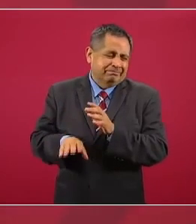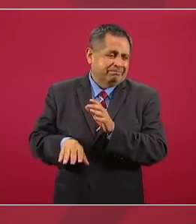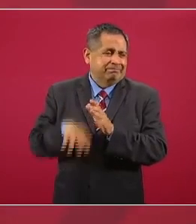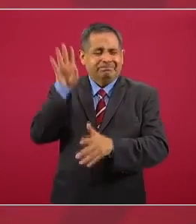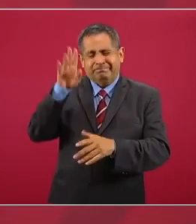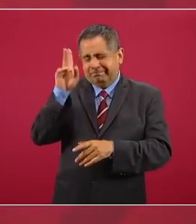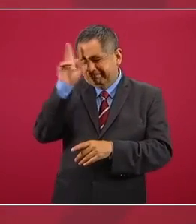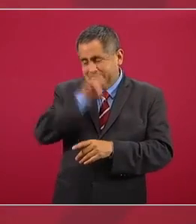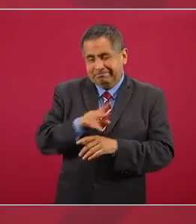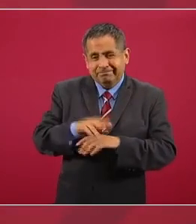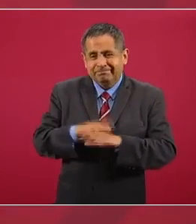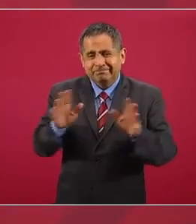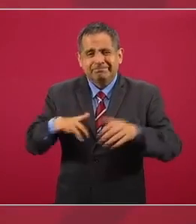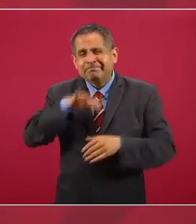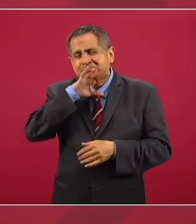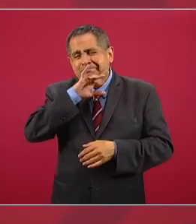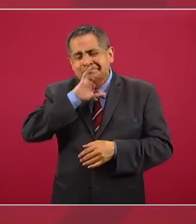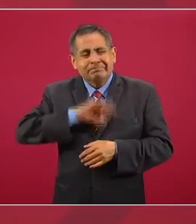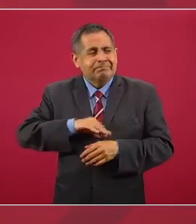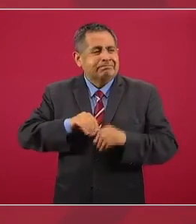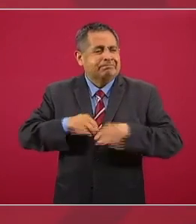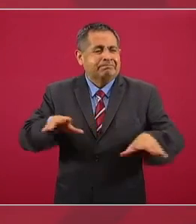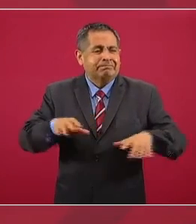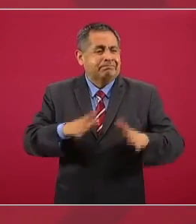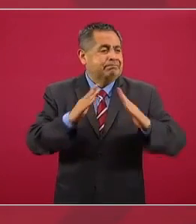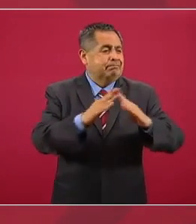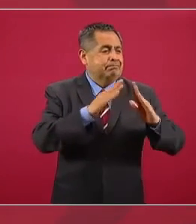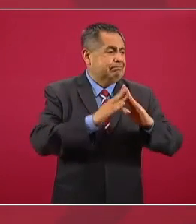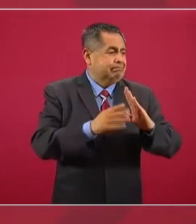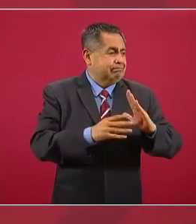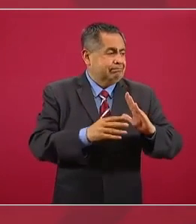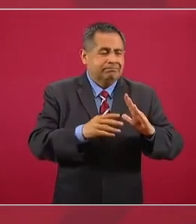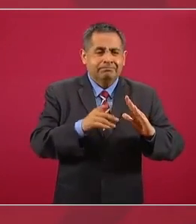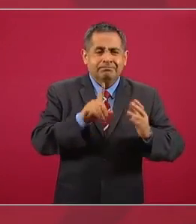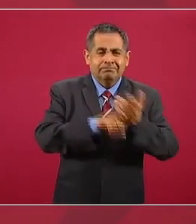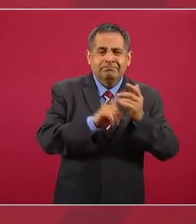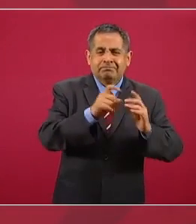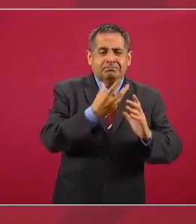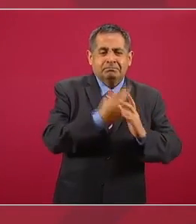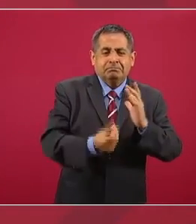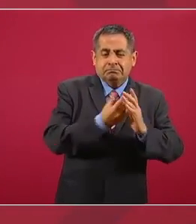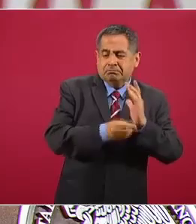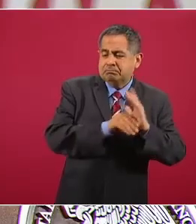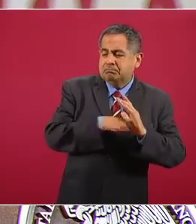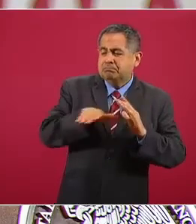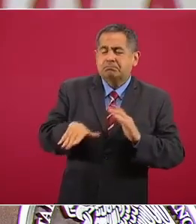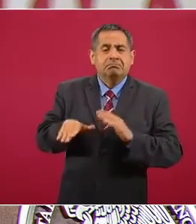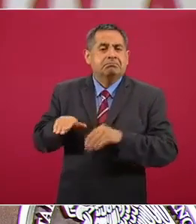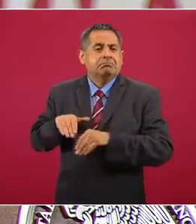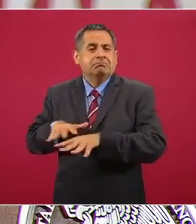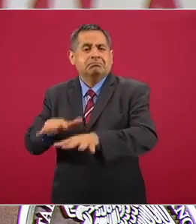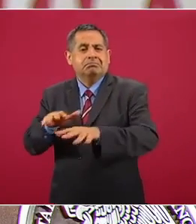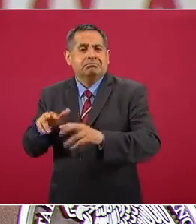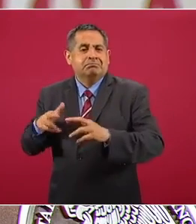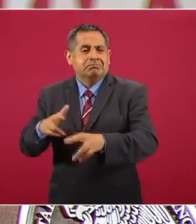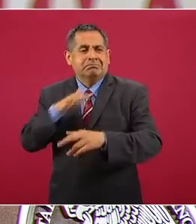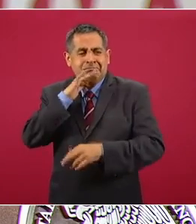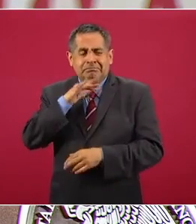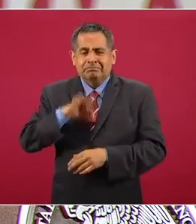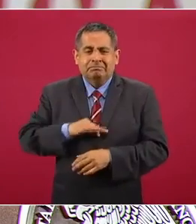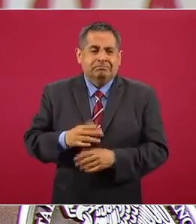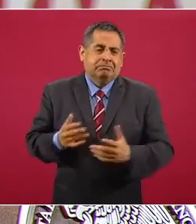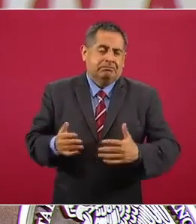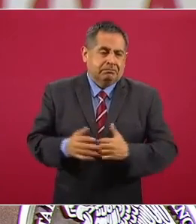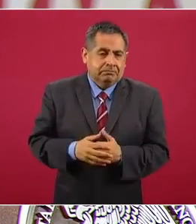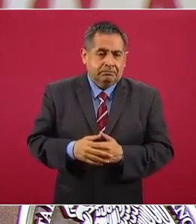problema también de contaminación muy fuerte para todos los mantos acuíferos en el estado. Y